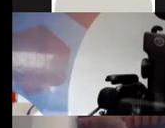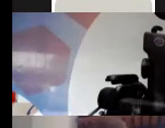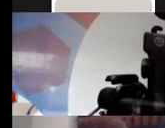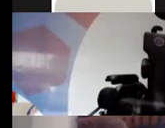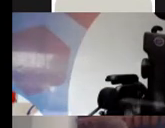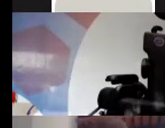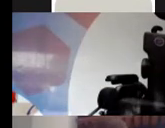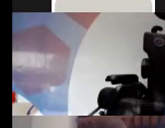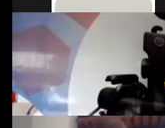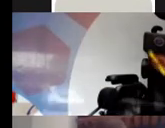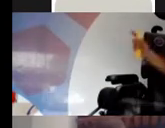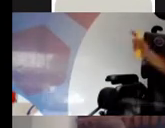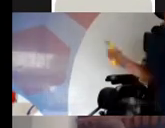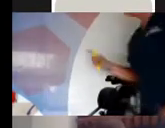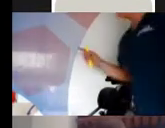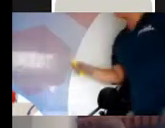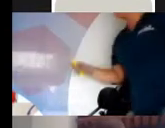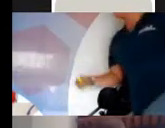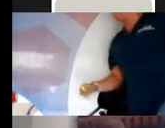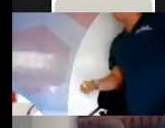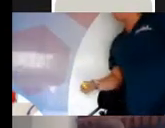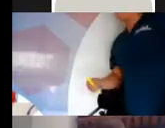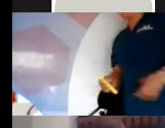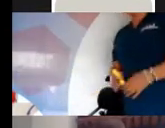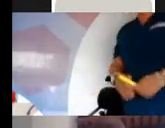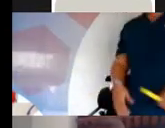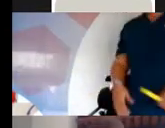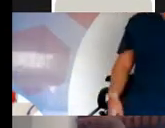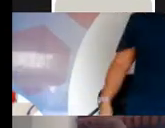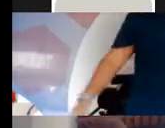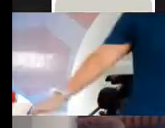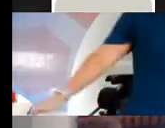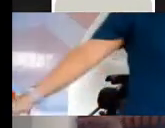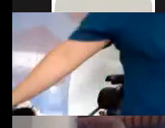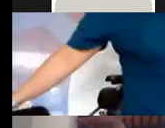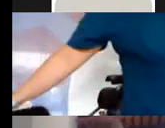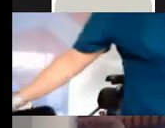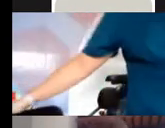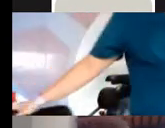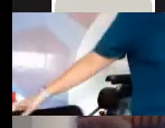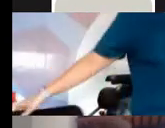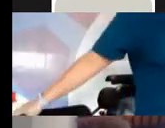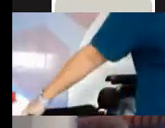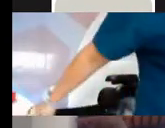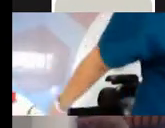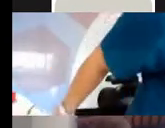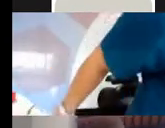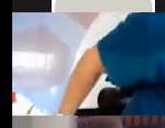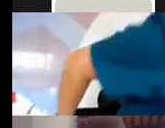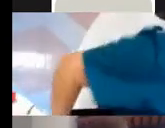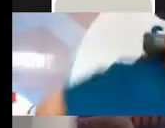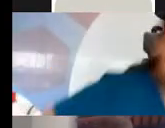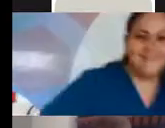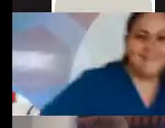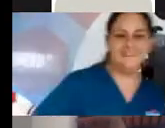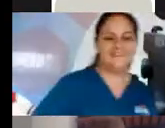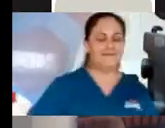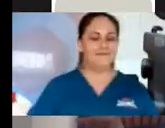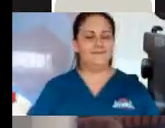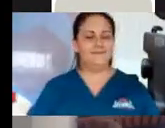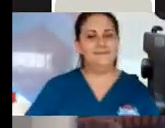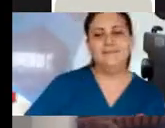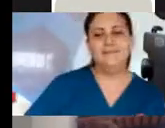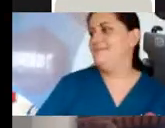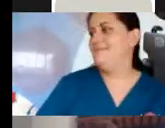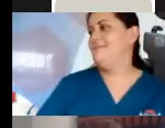regulable en altura, ancho y profundidad, y por qué no, reclinación, angulación. Para, repito,